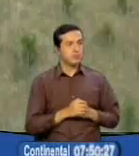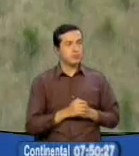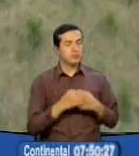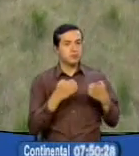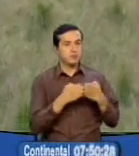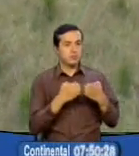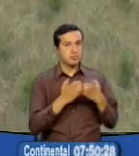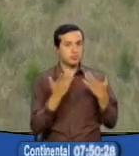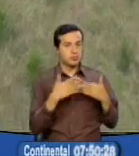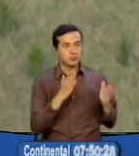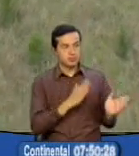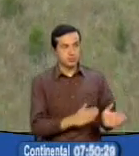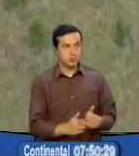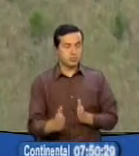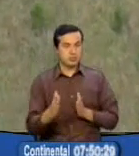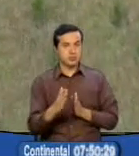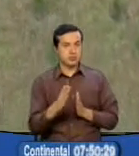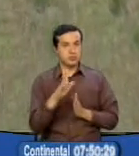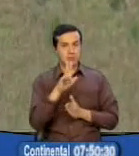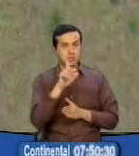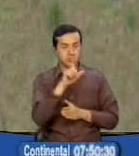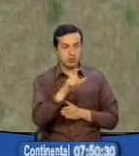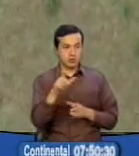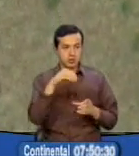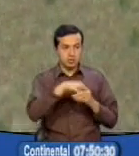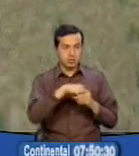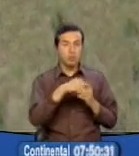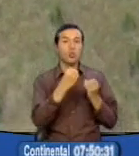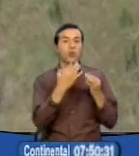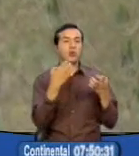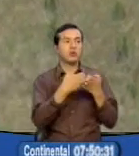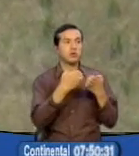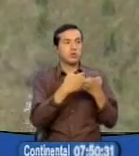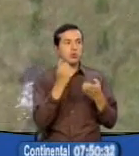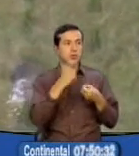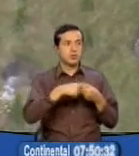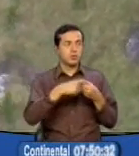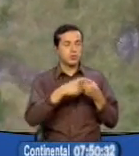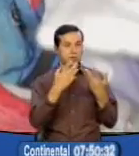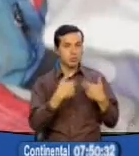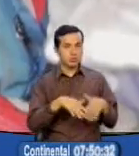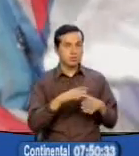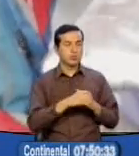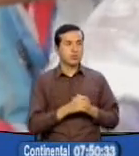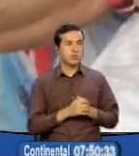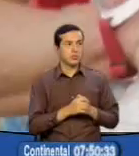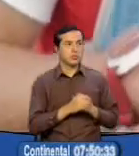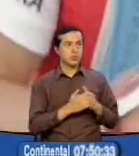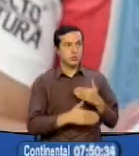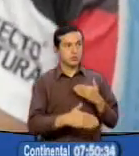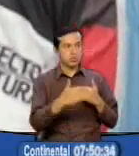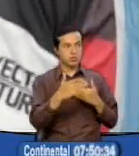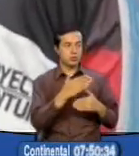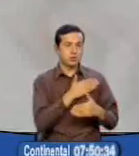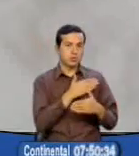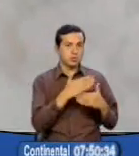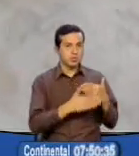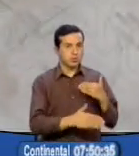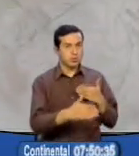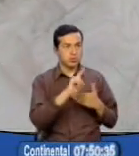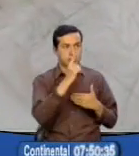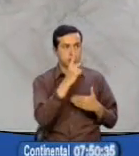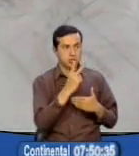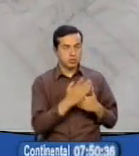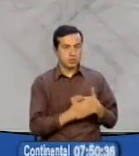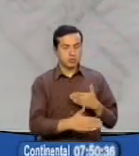equipos tienes realmente? Porque si tengo entendido, son 3 personas por equipo. ¿Cuántos equipos tienen inscritos o han tenido inscritos en las válidas anteriores, en la primera y segunda